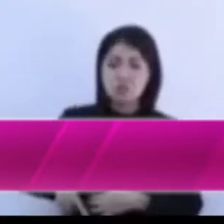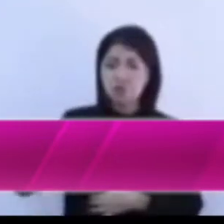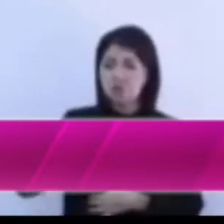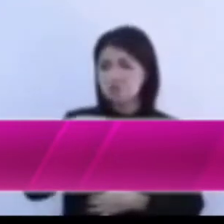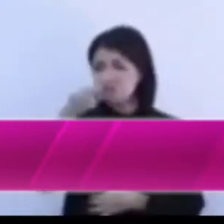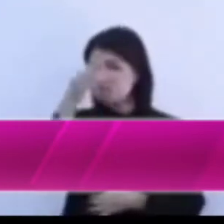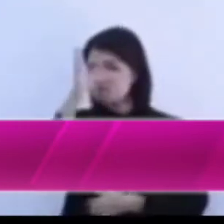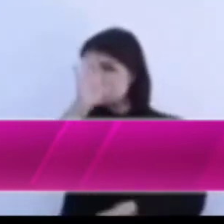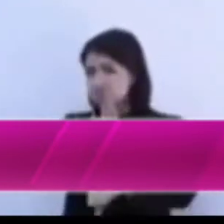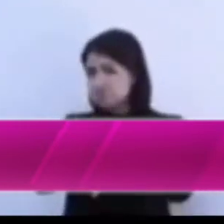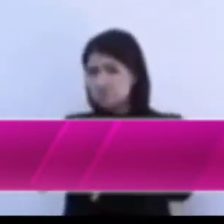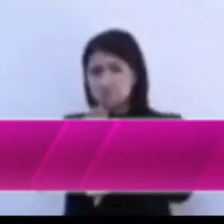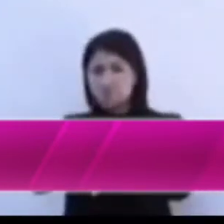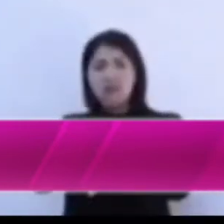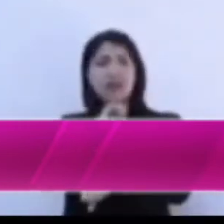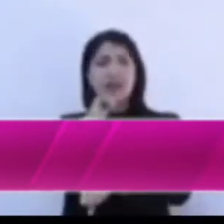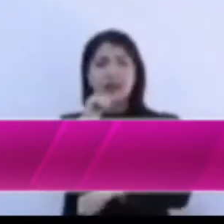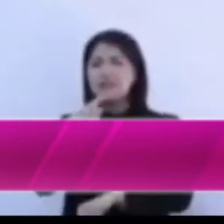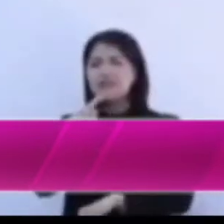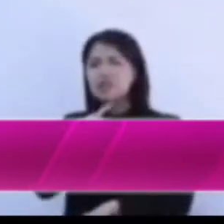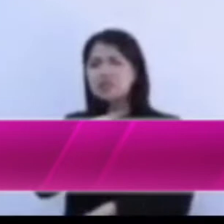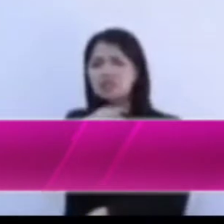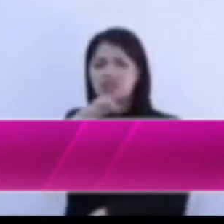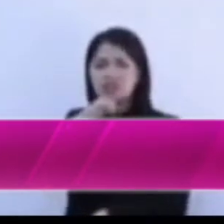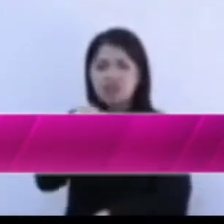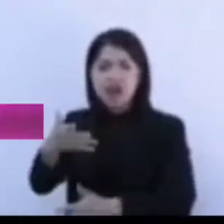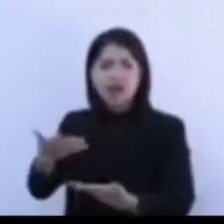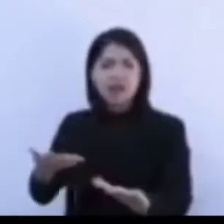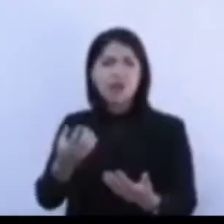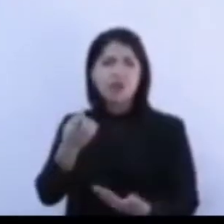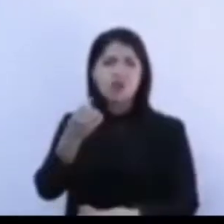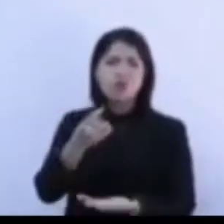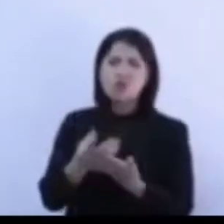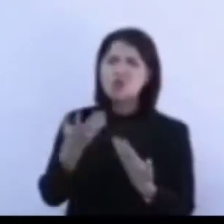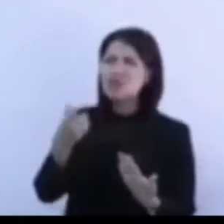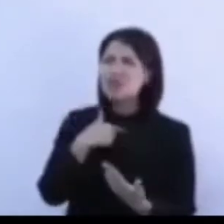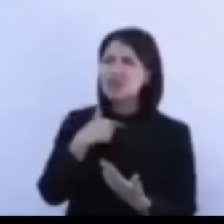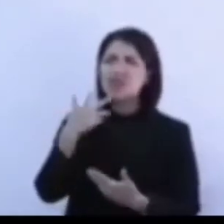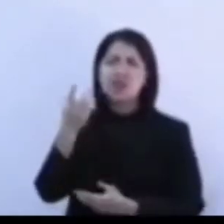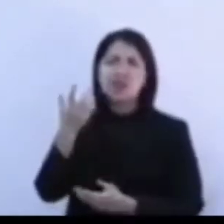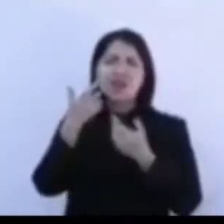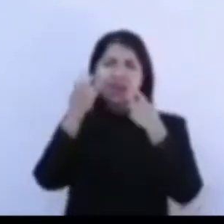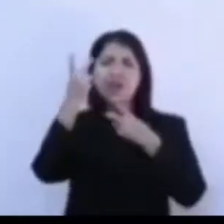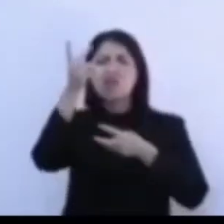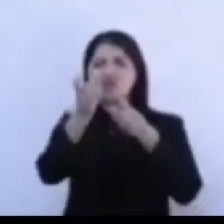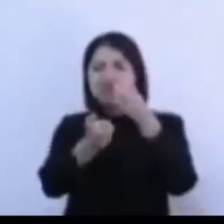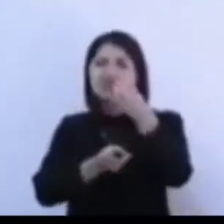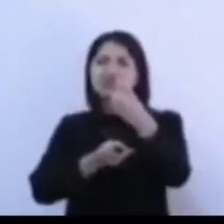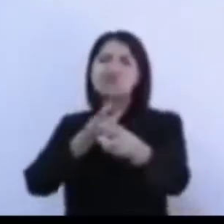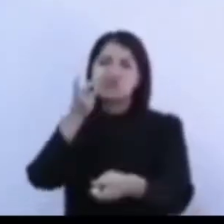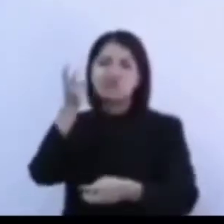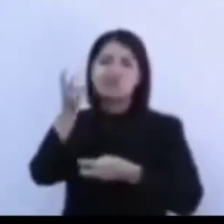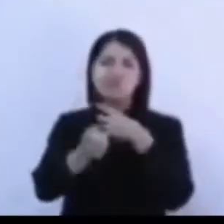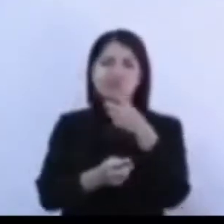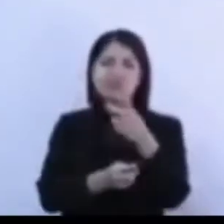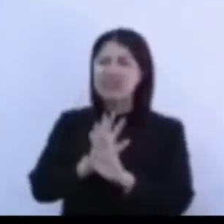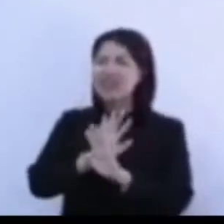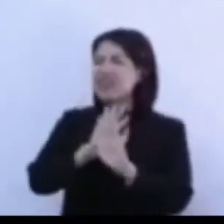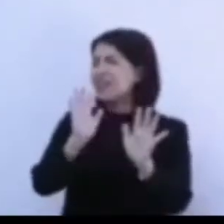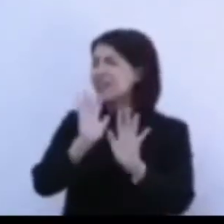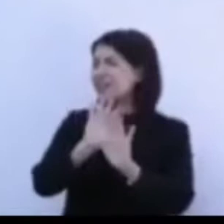de denuncias o de acusaciones, y que todo ha sido un linchamiento mediático. O sea, ya, ¿qué demuestran?